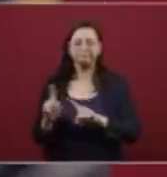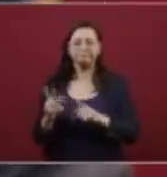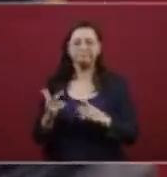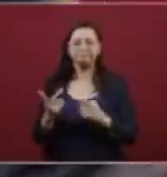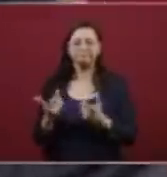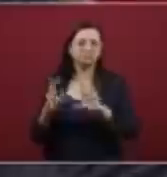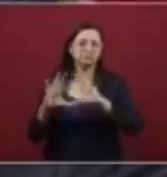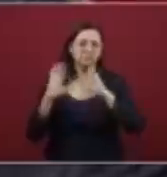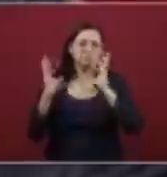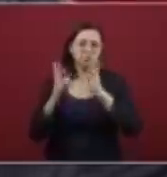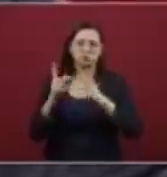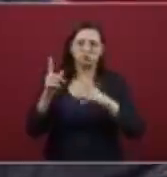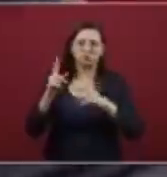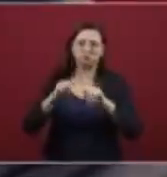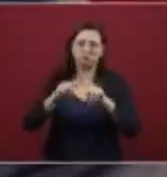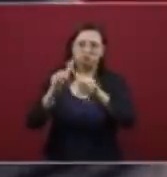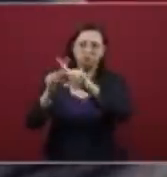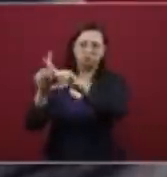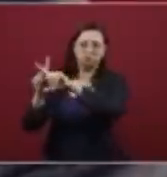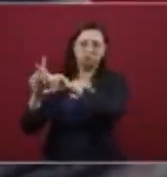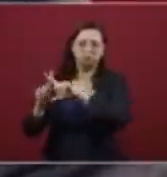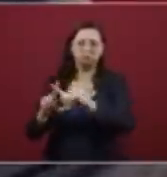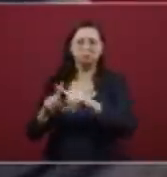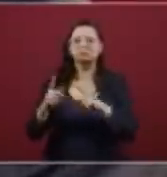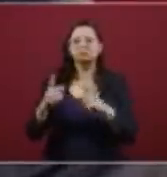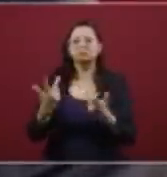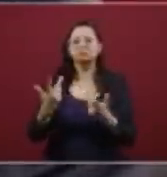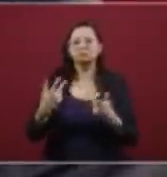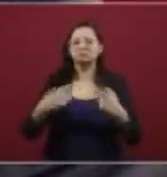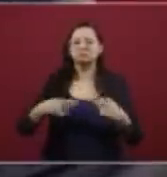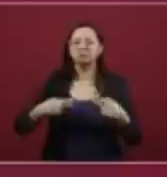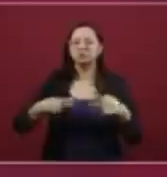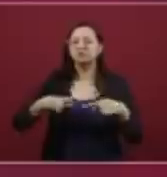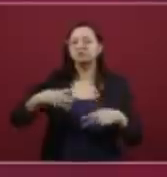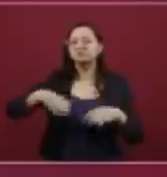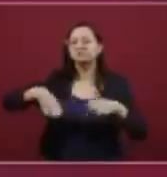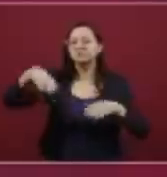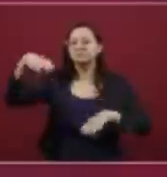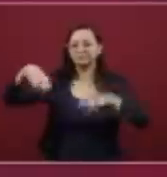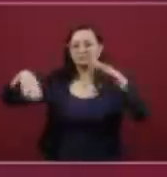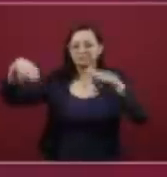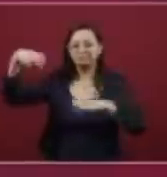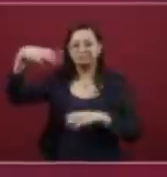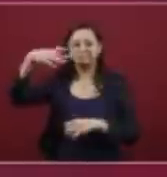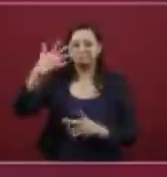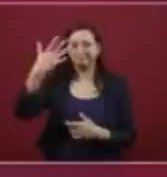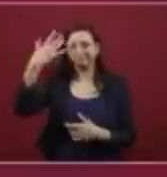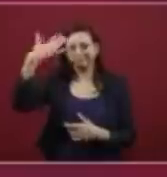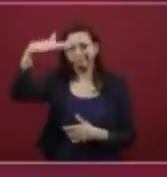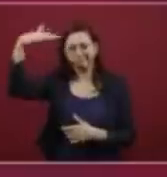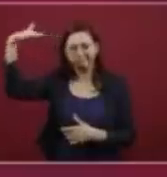en el mundo son gentes mayores, con experiencia.